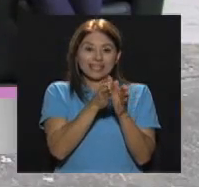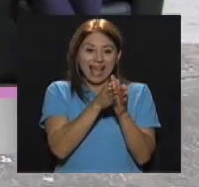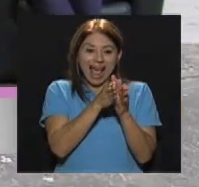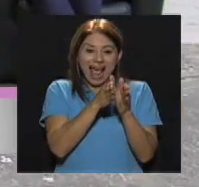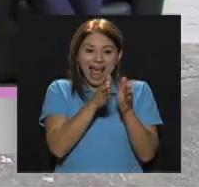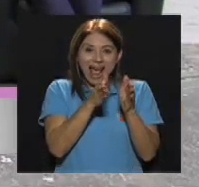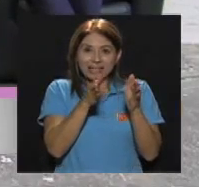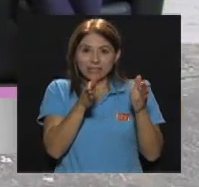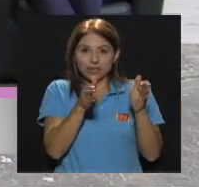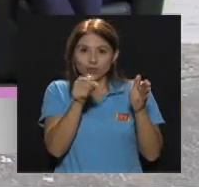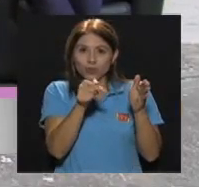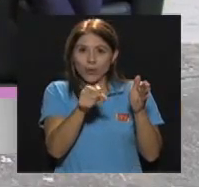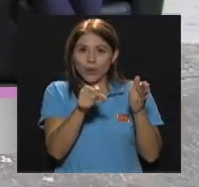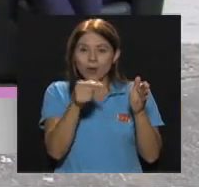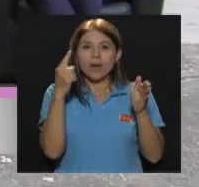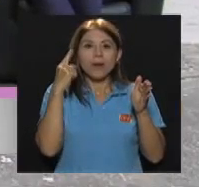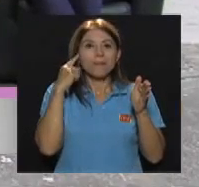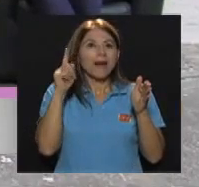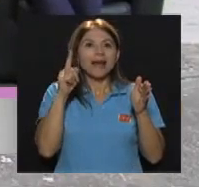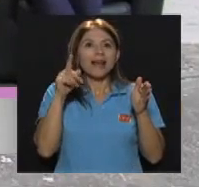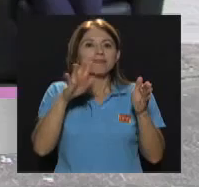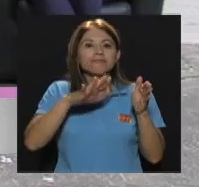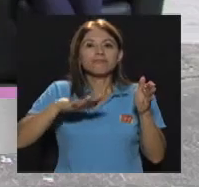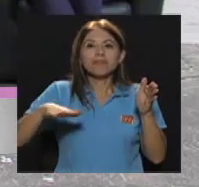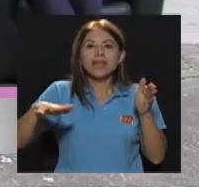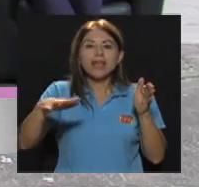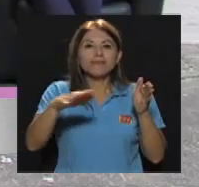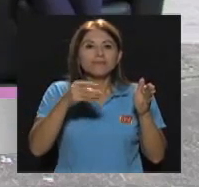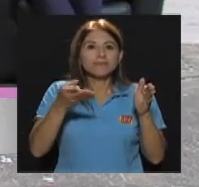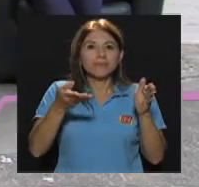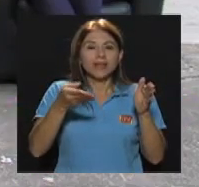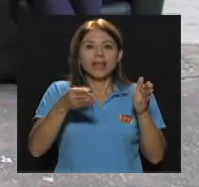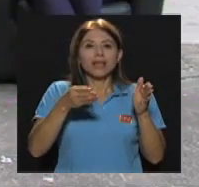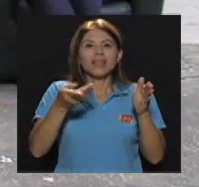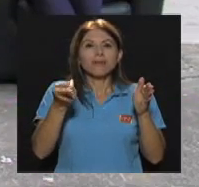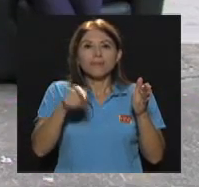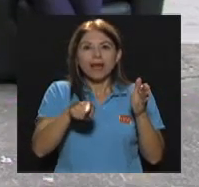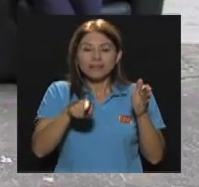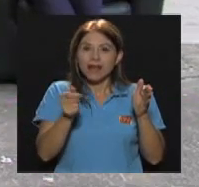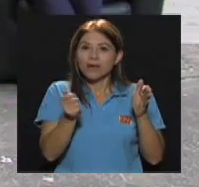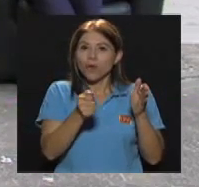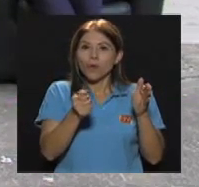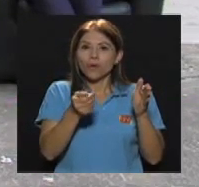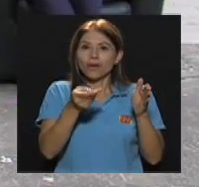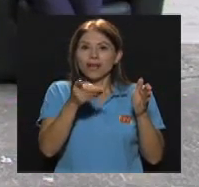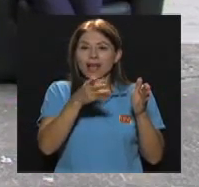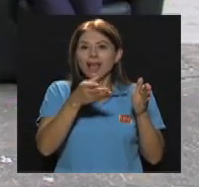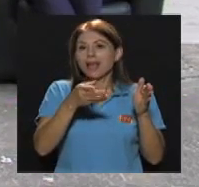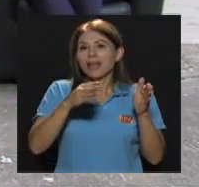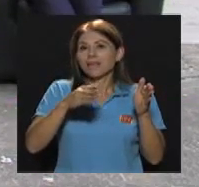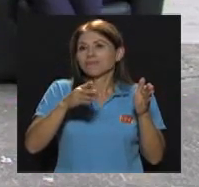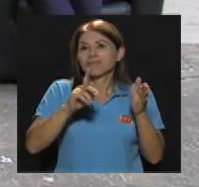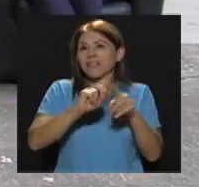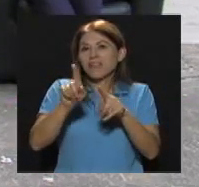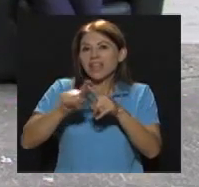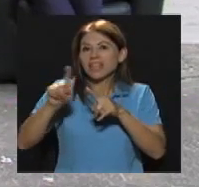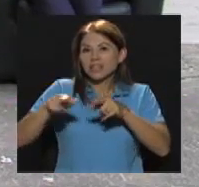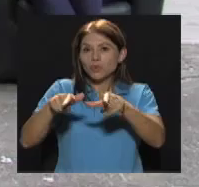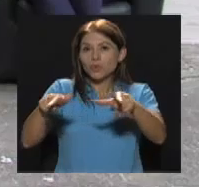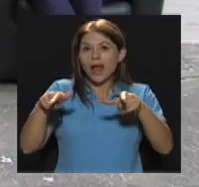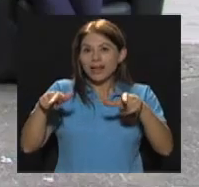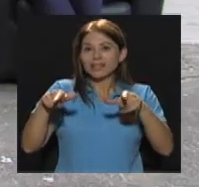que sucede con la masa térmica de materiales en las paredes o en las paredes, en las envolventes de los edificios? Que la